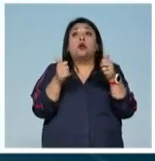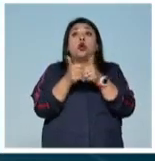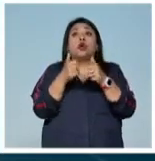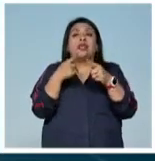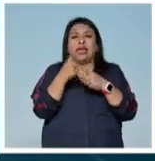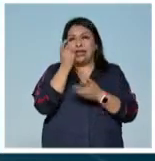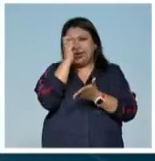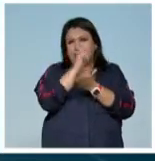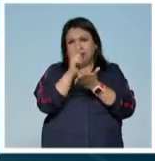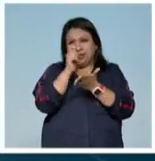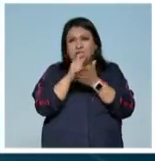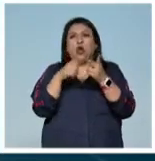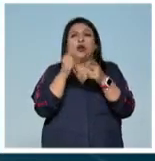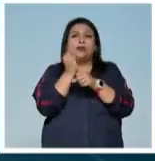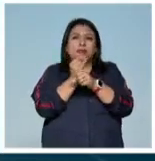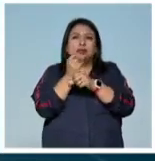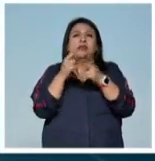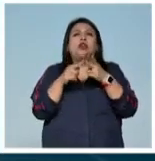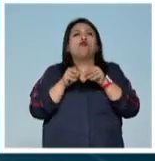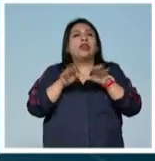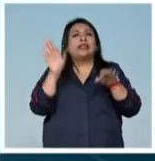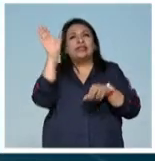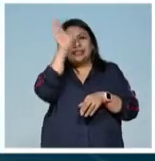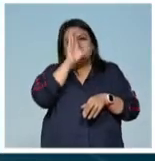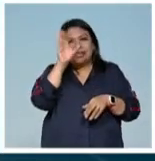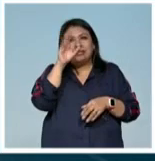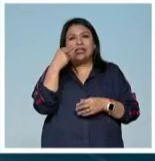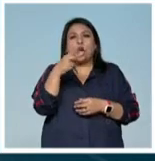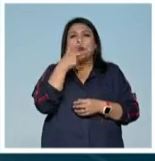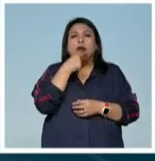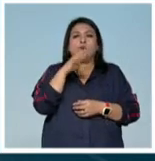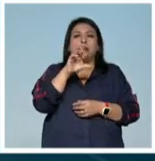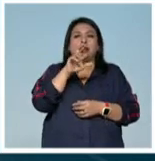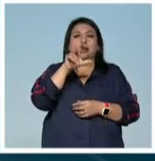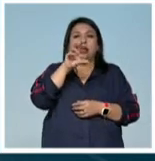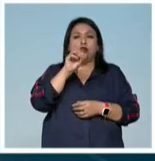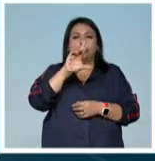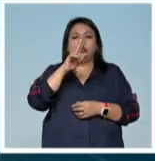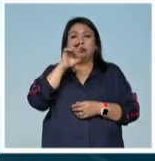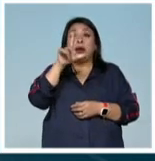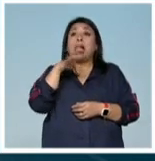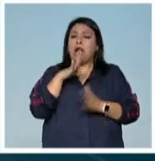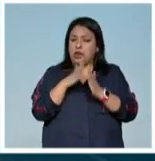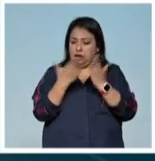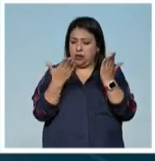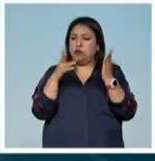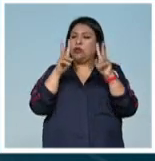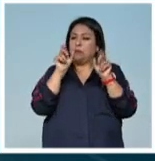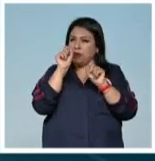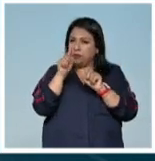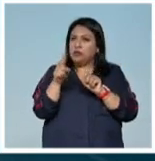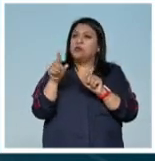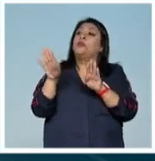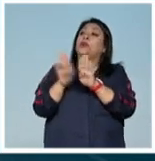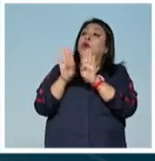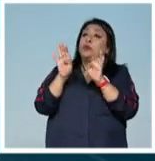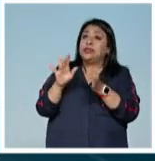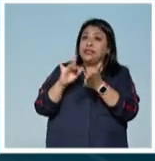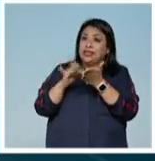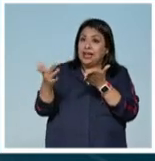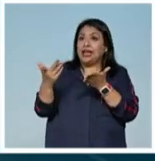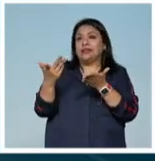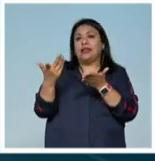el escritor, investigador, divulgador científico, Carlos Chimal, que tiene un libro al respecto, nos va a platicar de él. ¿Cómo estás, Carlos? Gracias